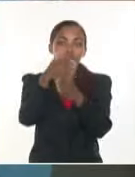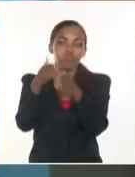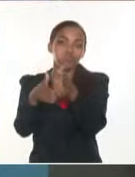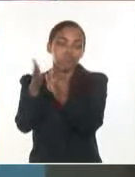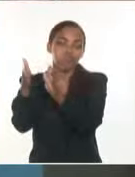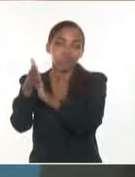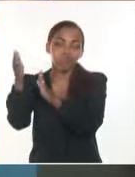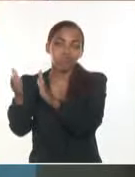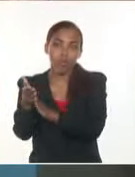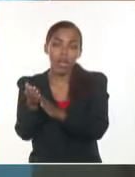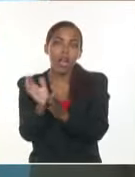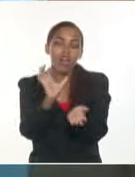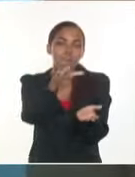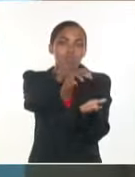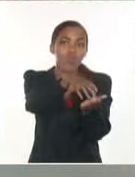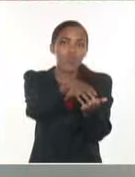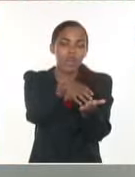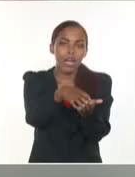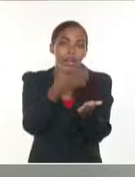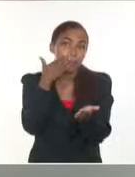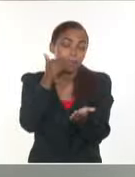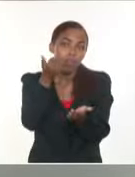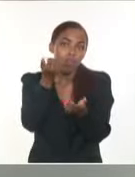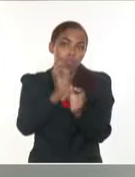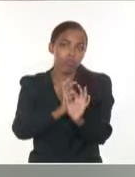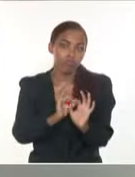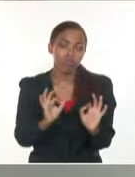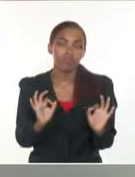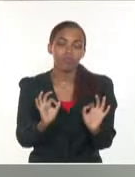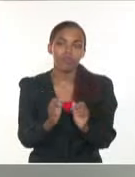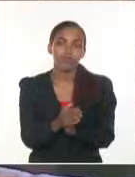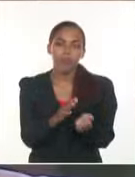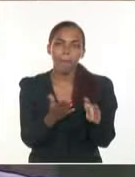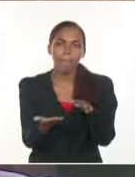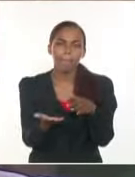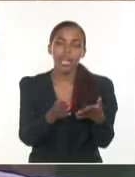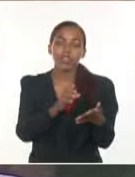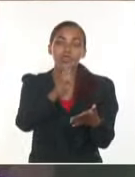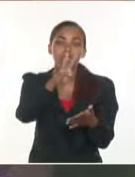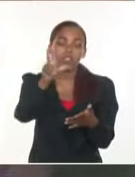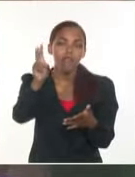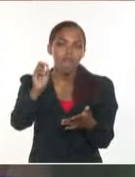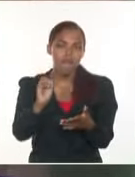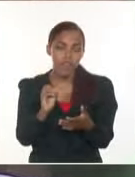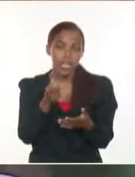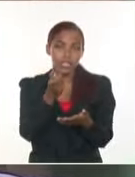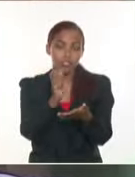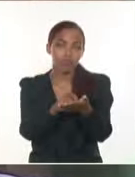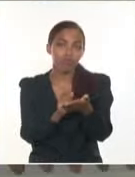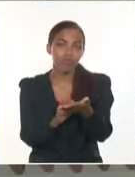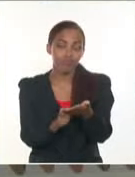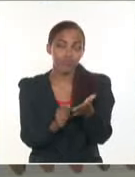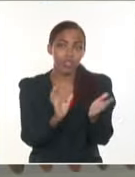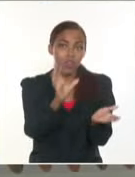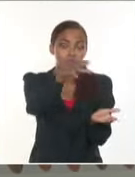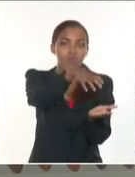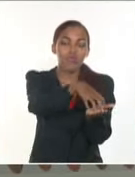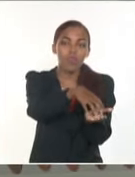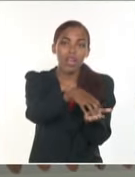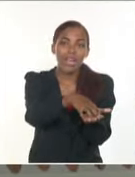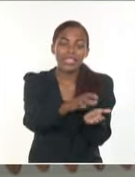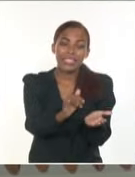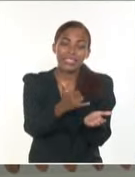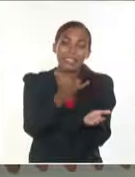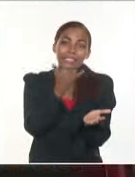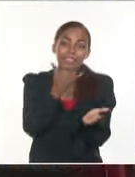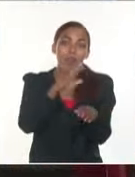de locales más funcionales y seguros. Alrededor de 420 de estas instalaciones fueron severamente afectadas por